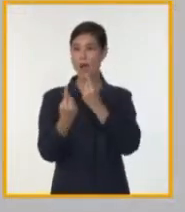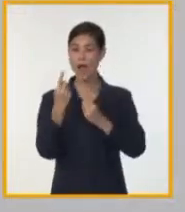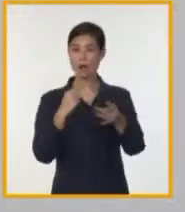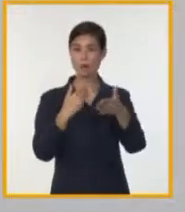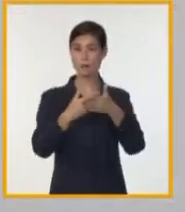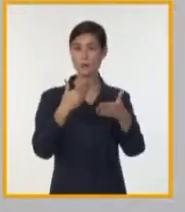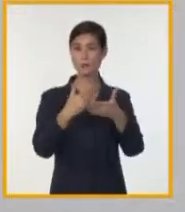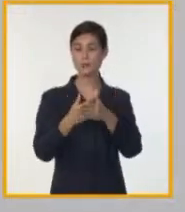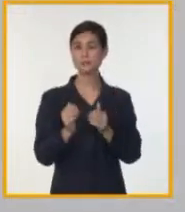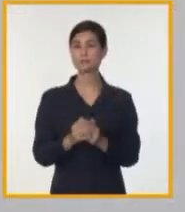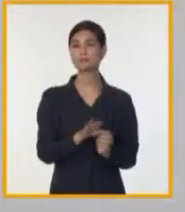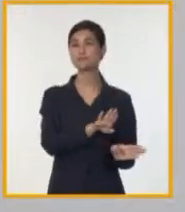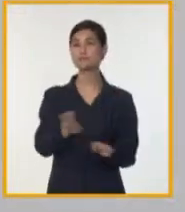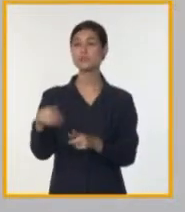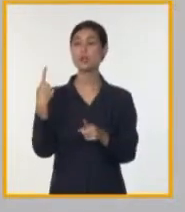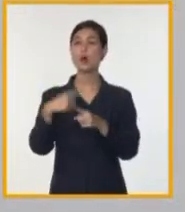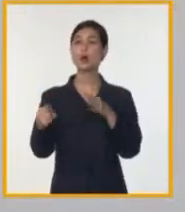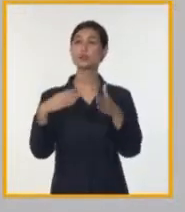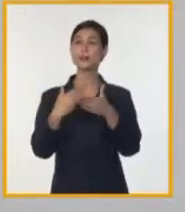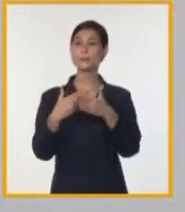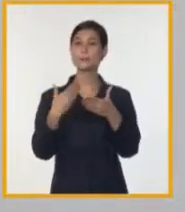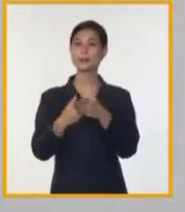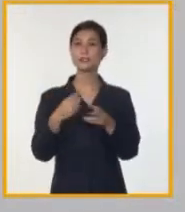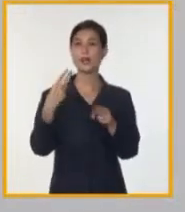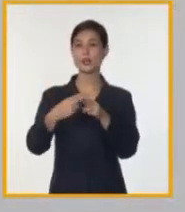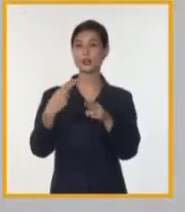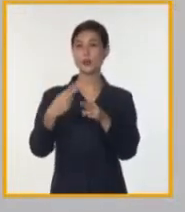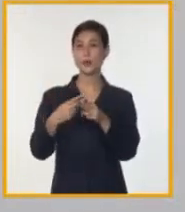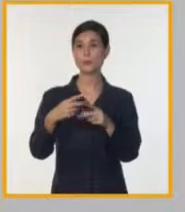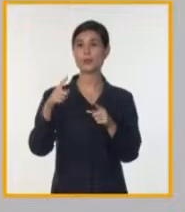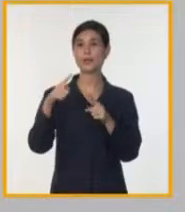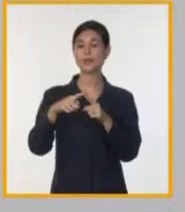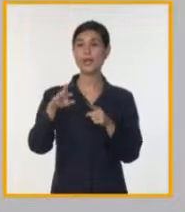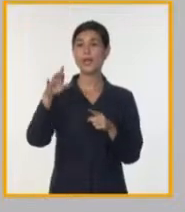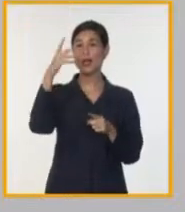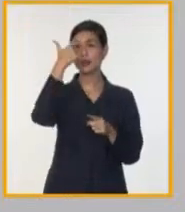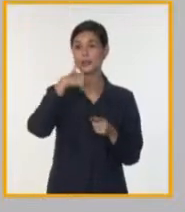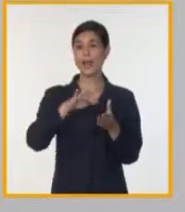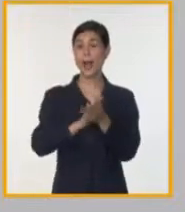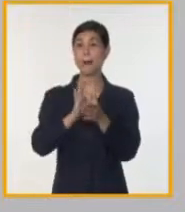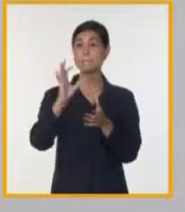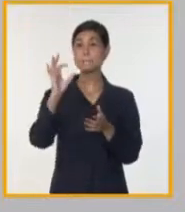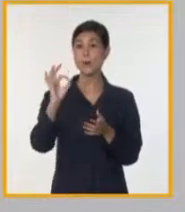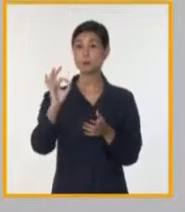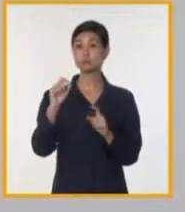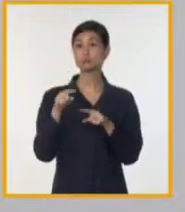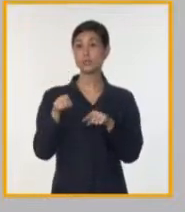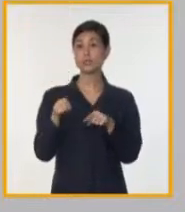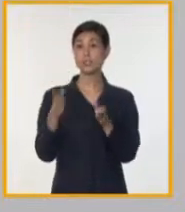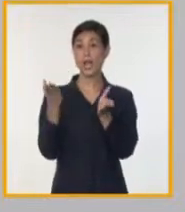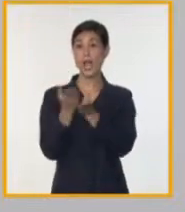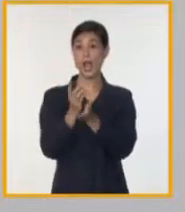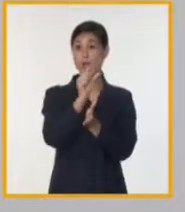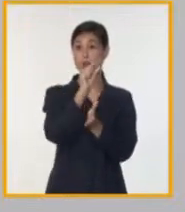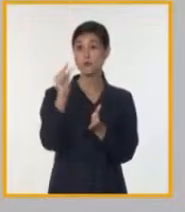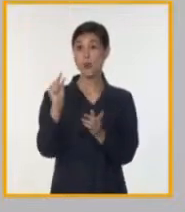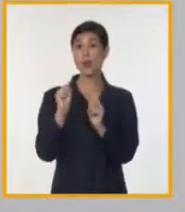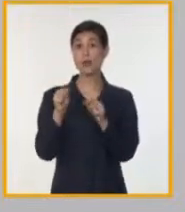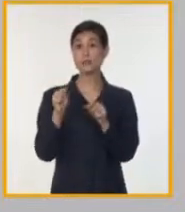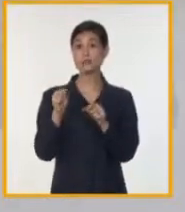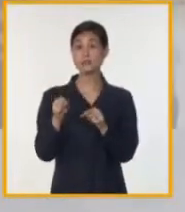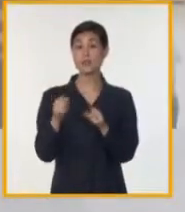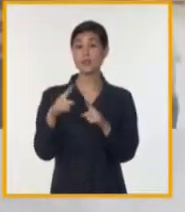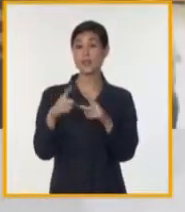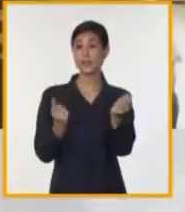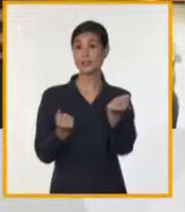Tramo, que es la empresa, la Escuela de Educación Vial y Conducción, con una gran acogida, existe en todos